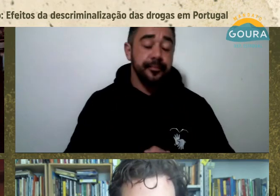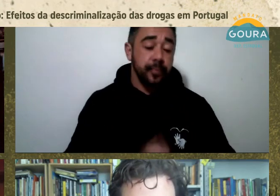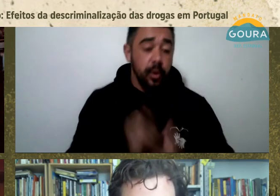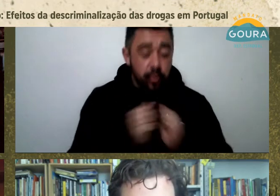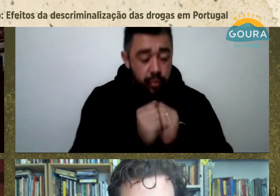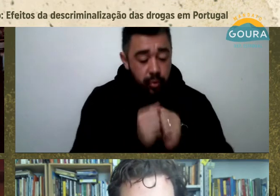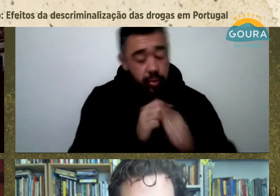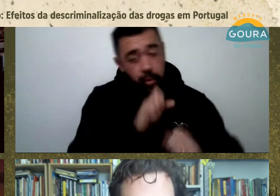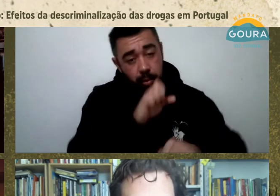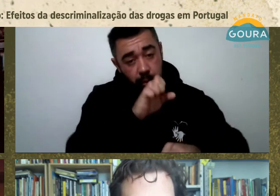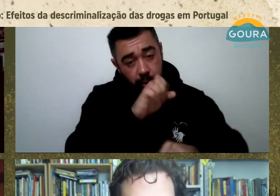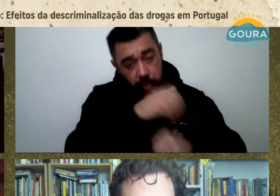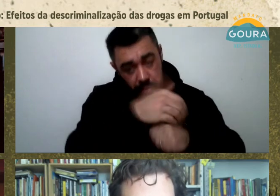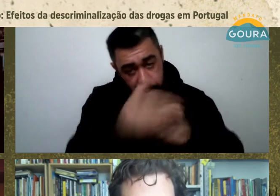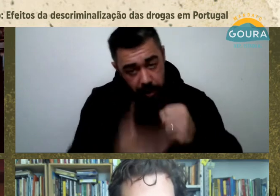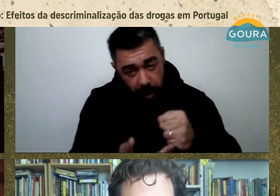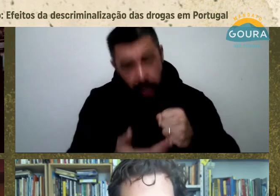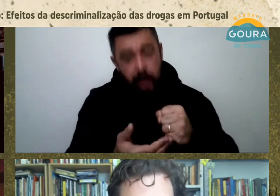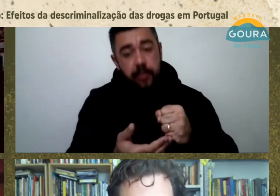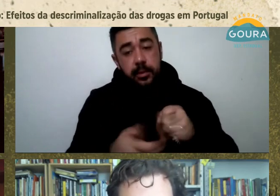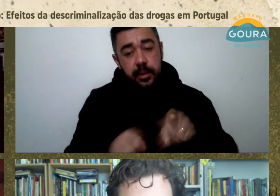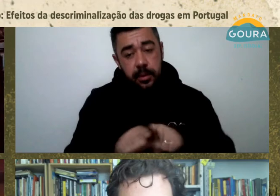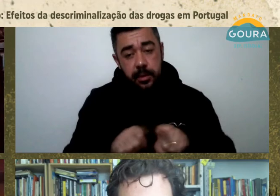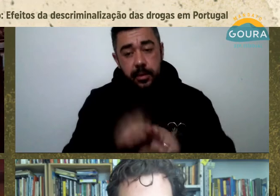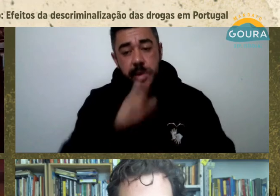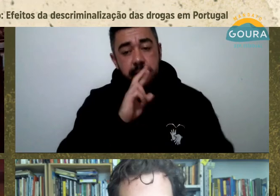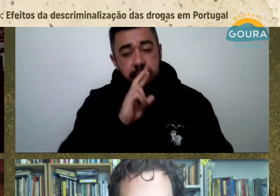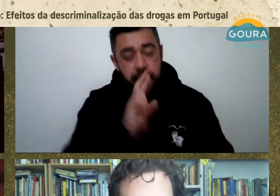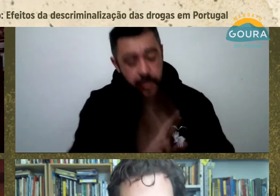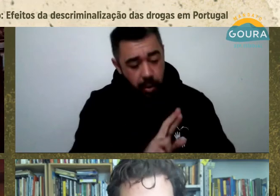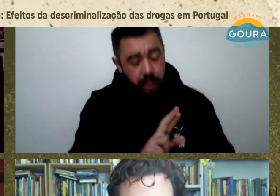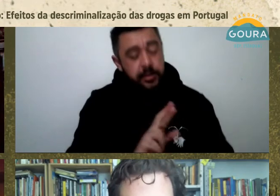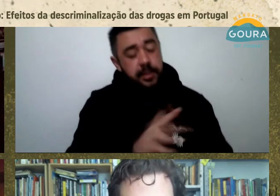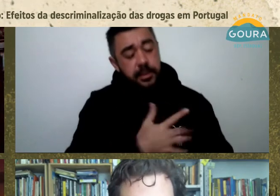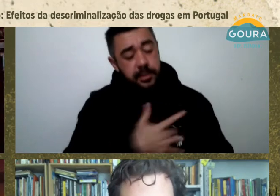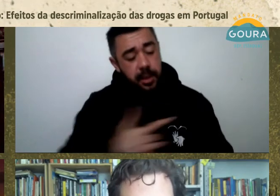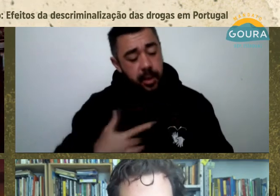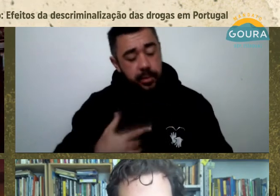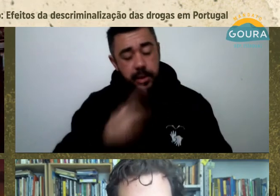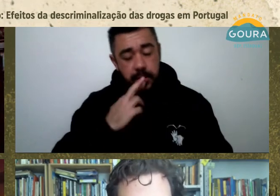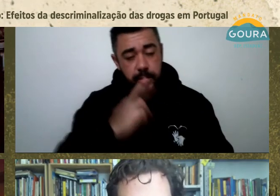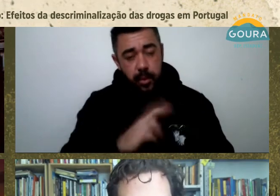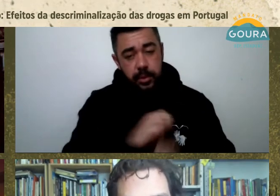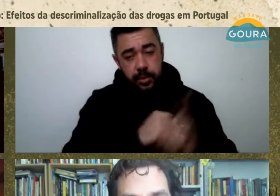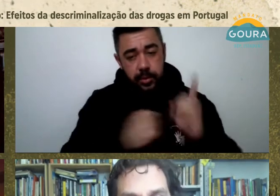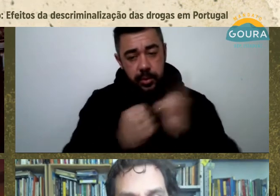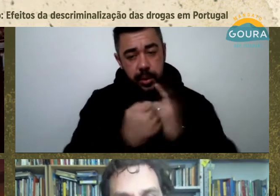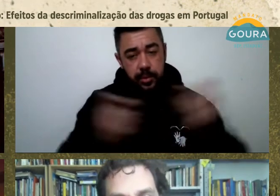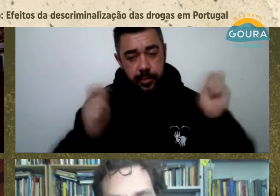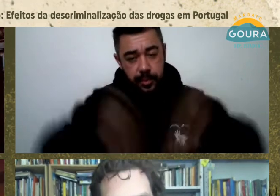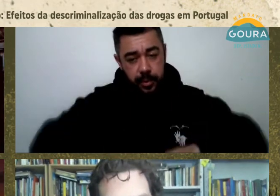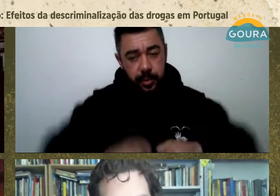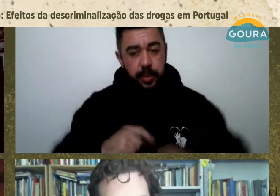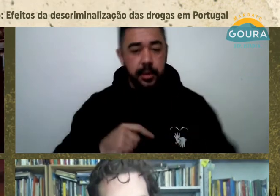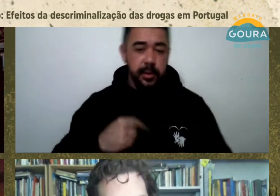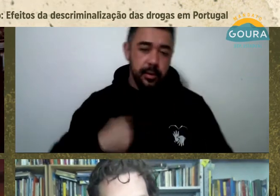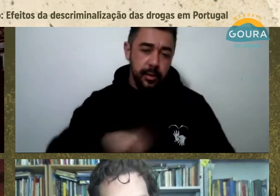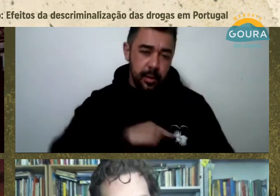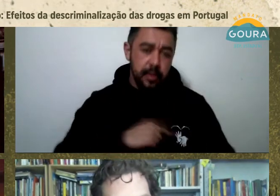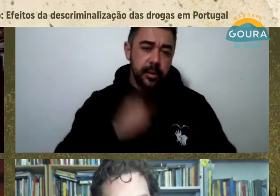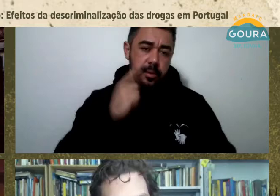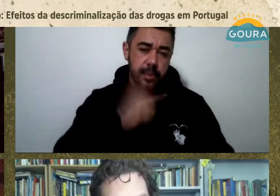la respuesta de salud y la respuesta social disponible, y nuevamente volvemos al término